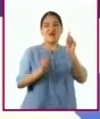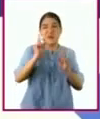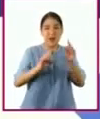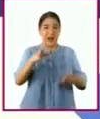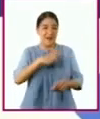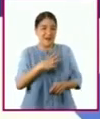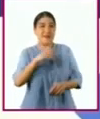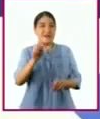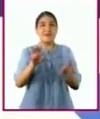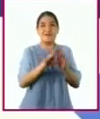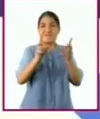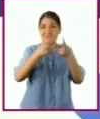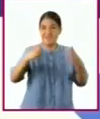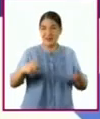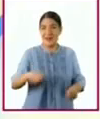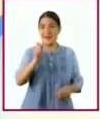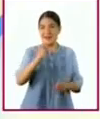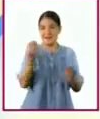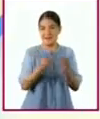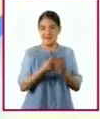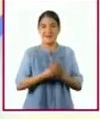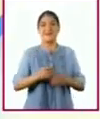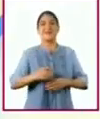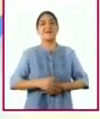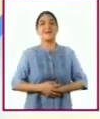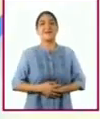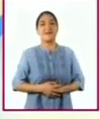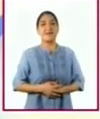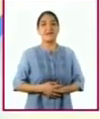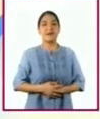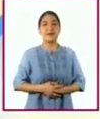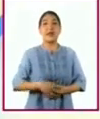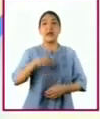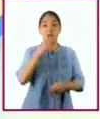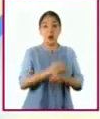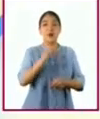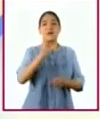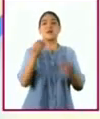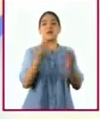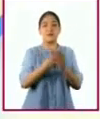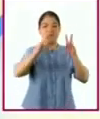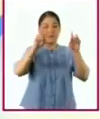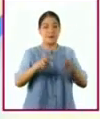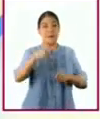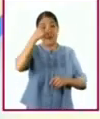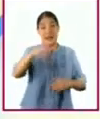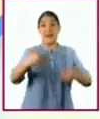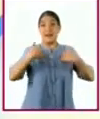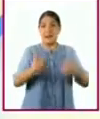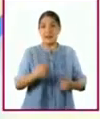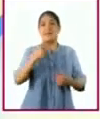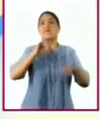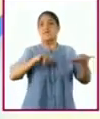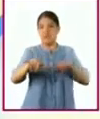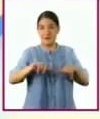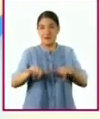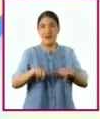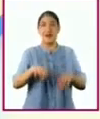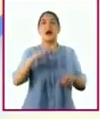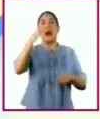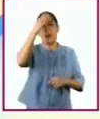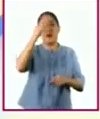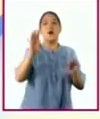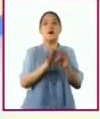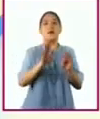tener en el desarrollo de esta sesión. En esta sesión titulada Para entender un mapa, aprenderemos a identificar